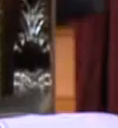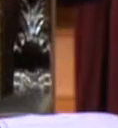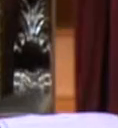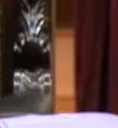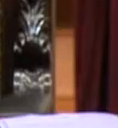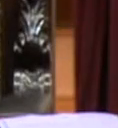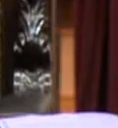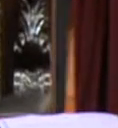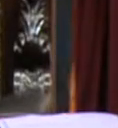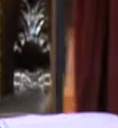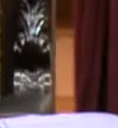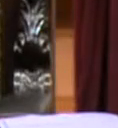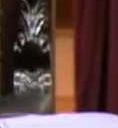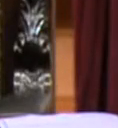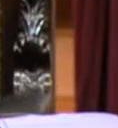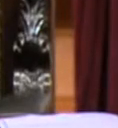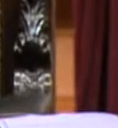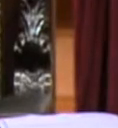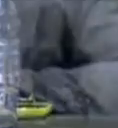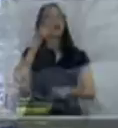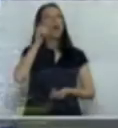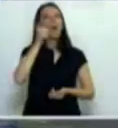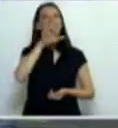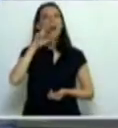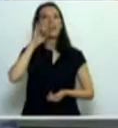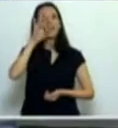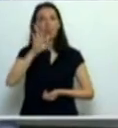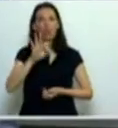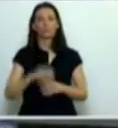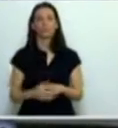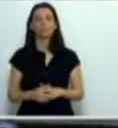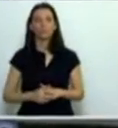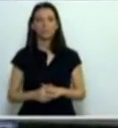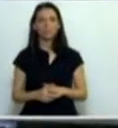Tiene uso de la palabra el diputado Manuel Garrido.